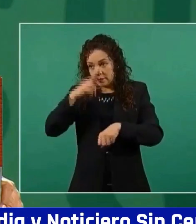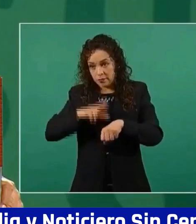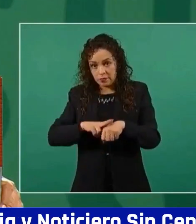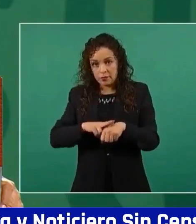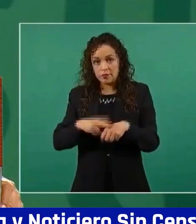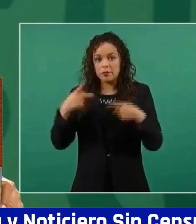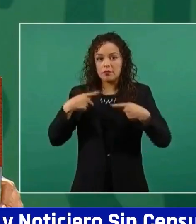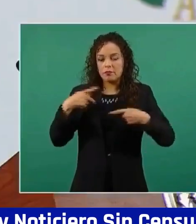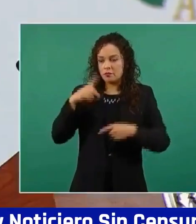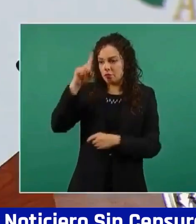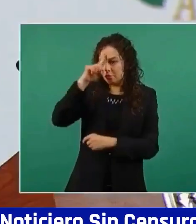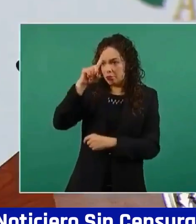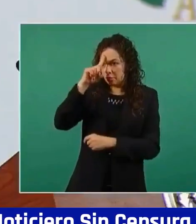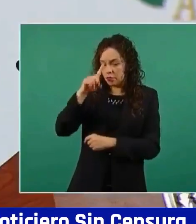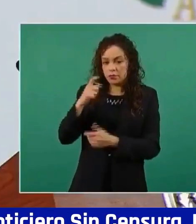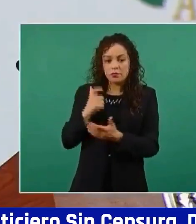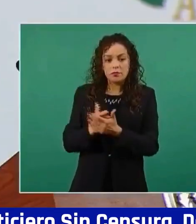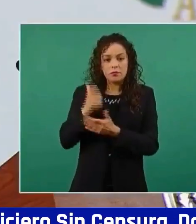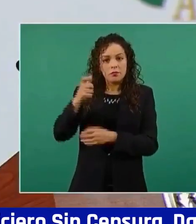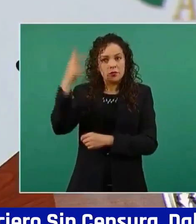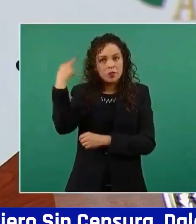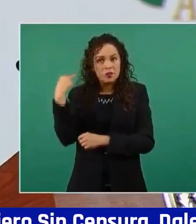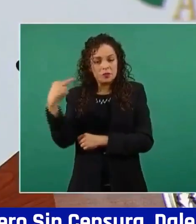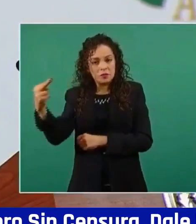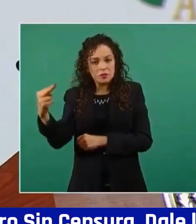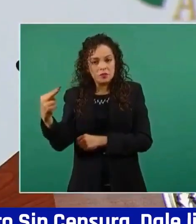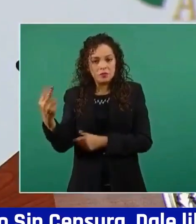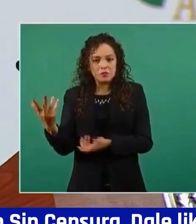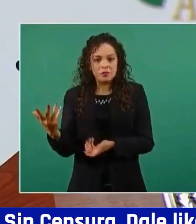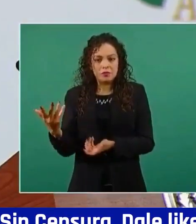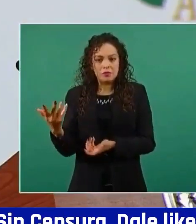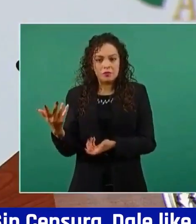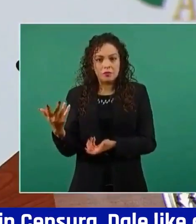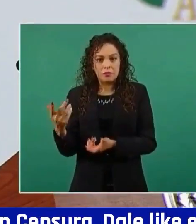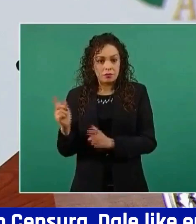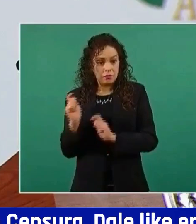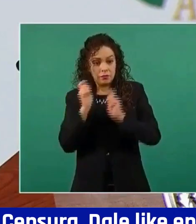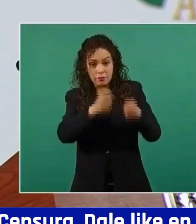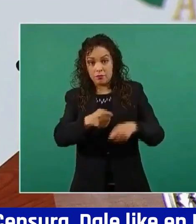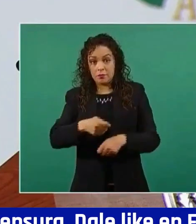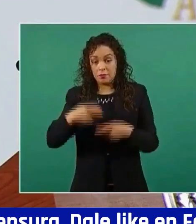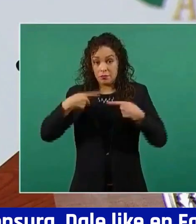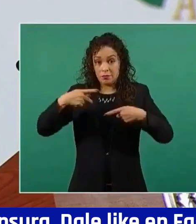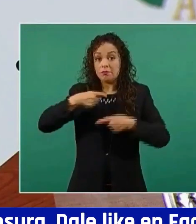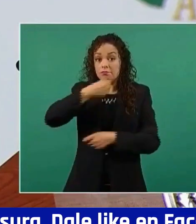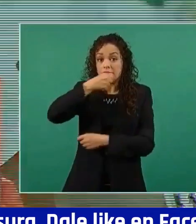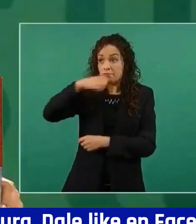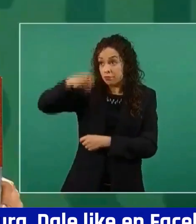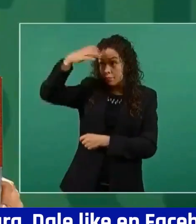asesores, viáticos. Al adulto mayor no le llegaba nada.